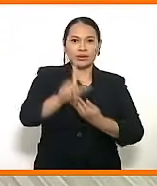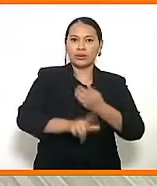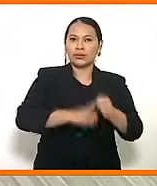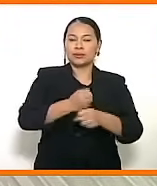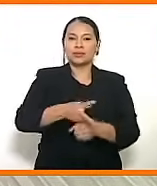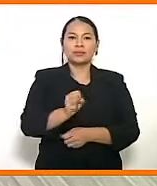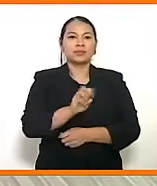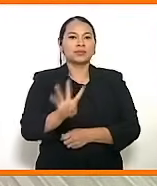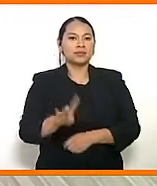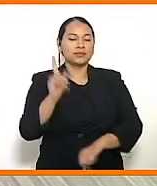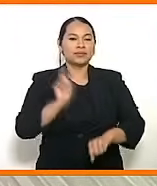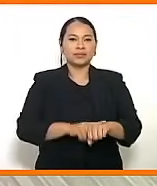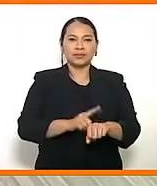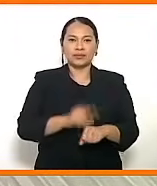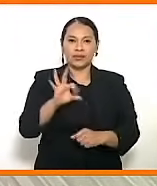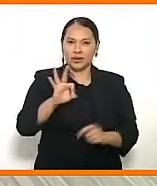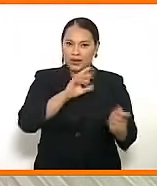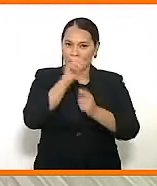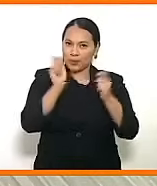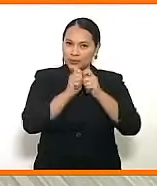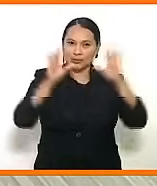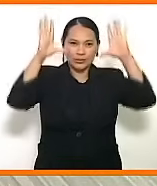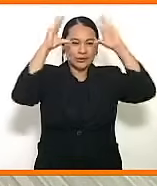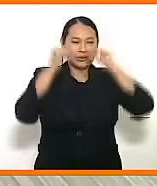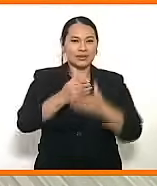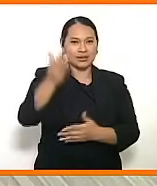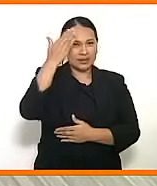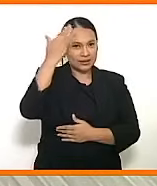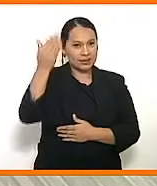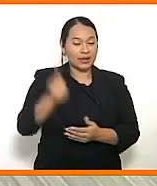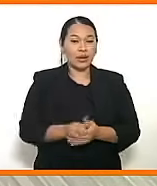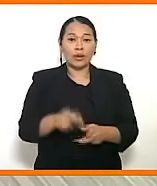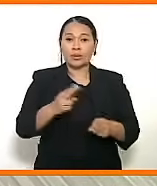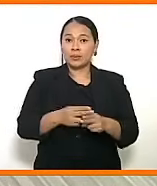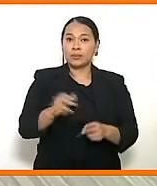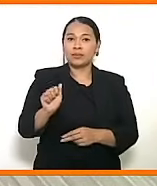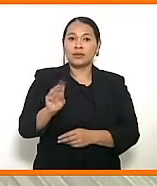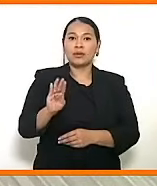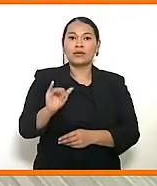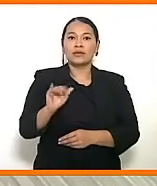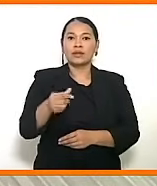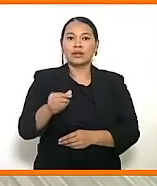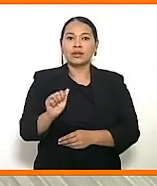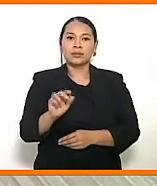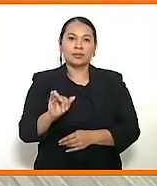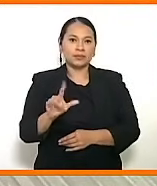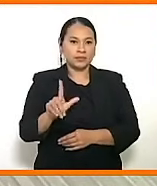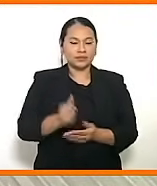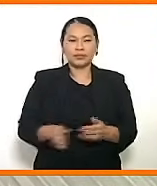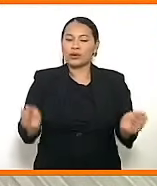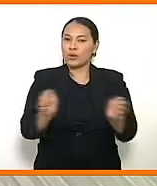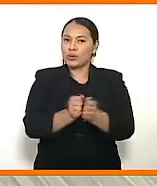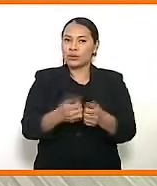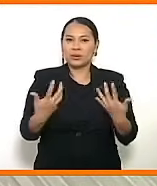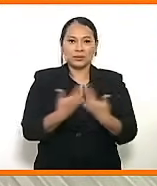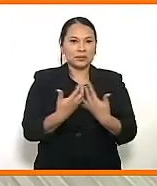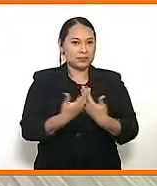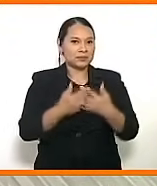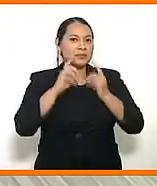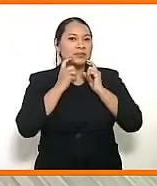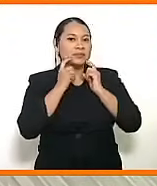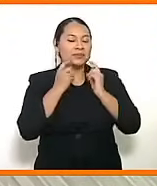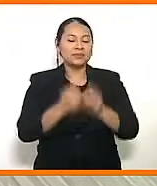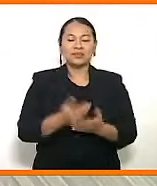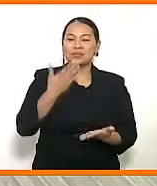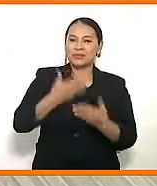el reloj marca las 9 de la noche, te saluda Abigail Robelo. Yo me encuentro en la grata compañía de Tatiana. Muy buenas noches, Tatiana. Buenas noches, Abby, qué